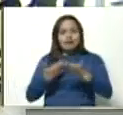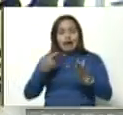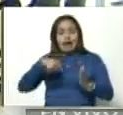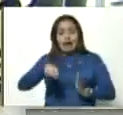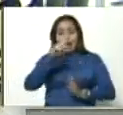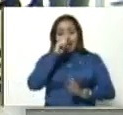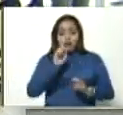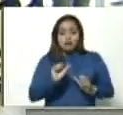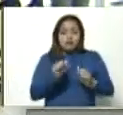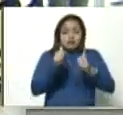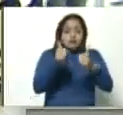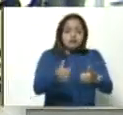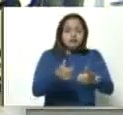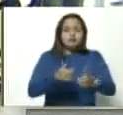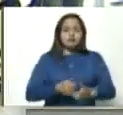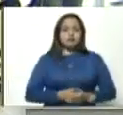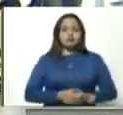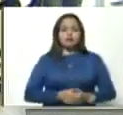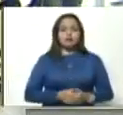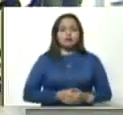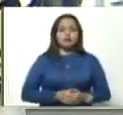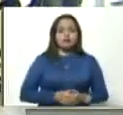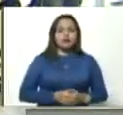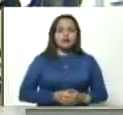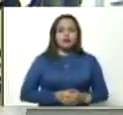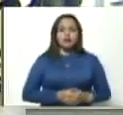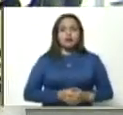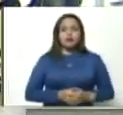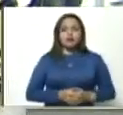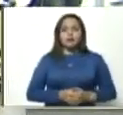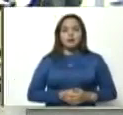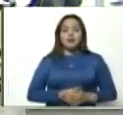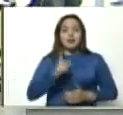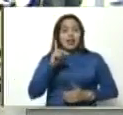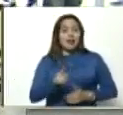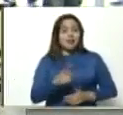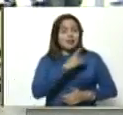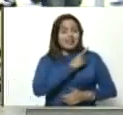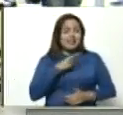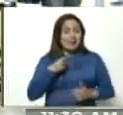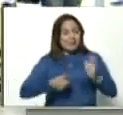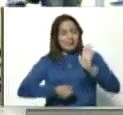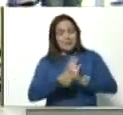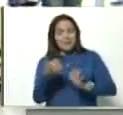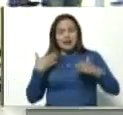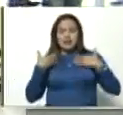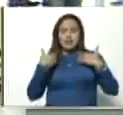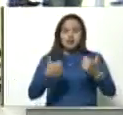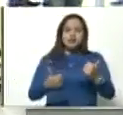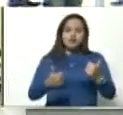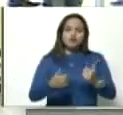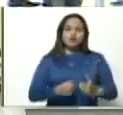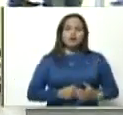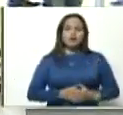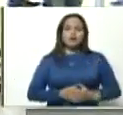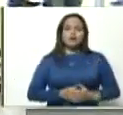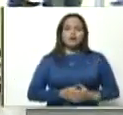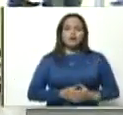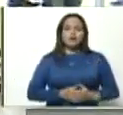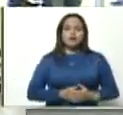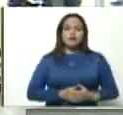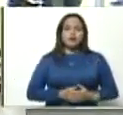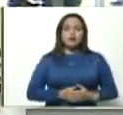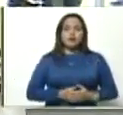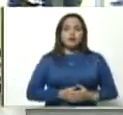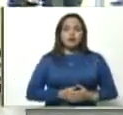comienza, y además, ¿qué más que desearles mayor salud? ¿Mayor salud y con qué? En este